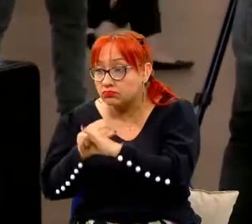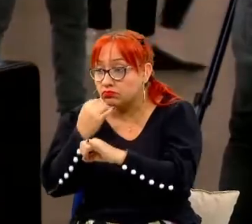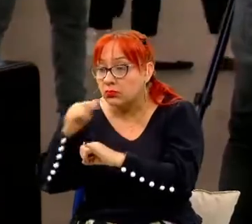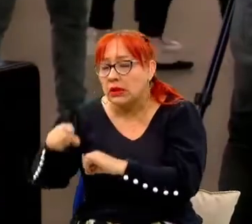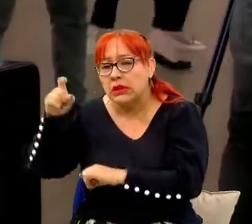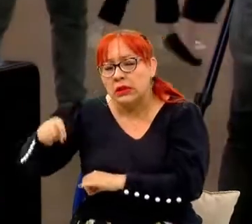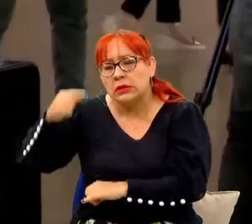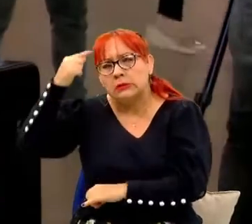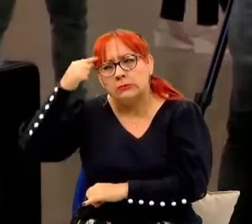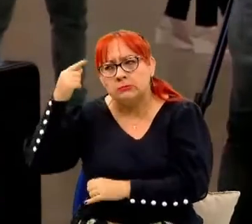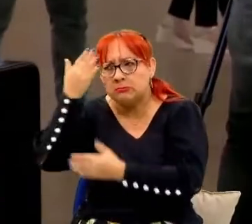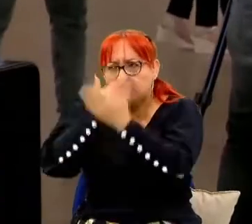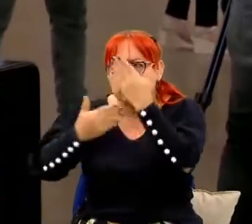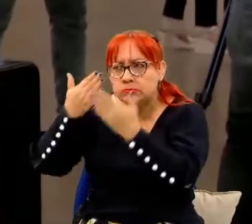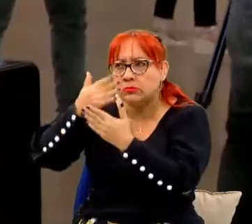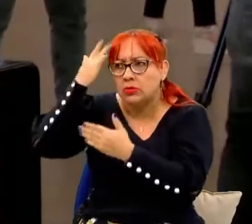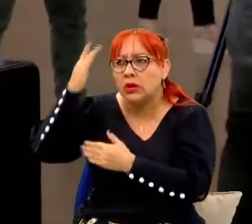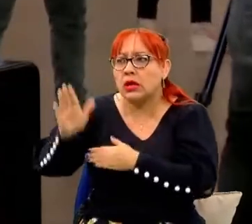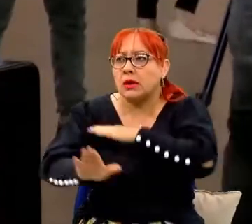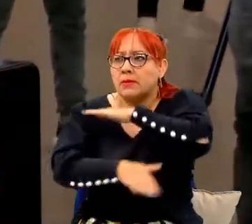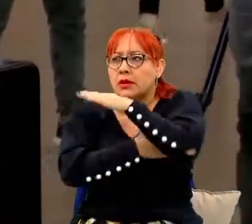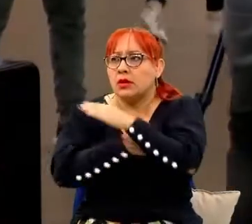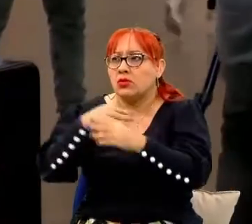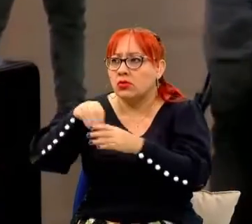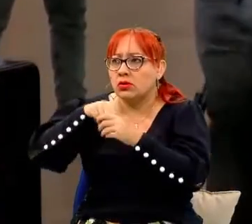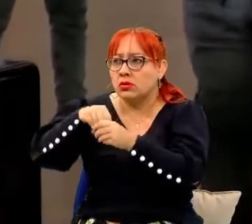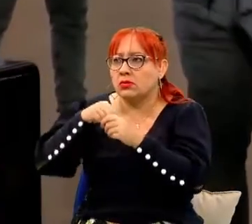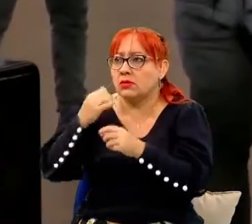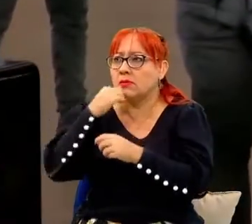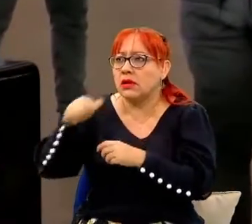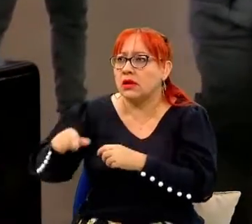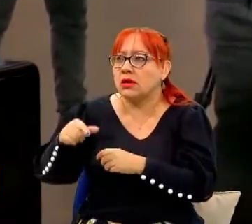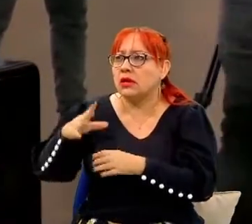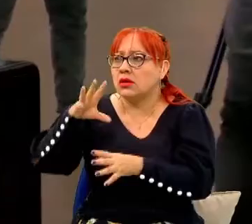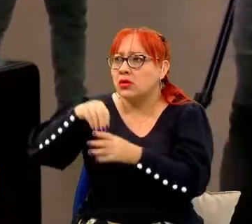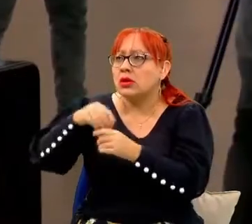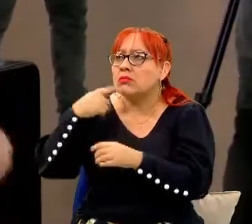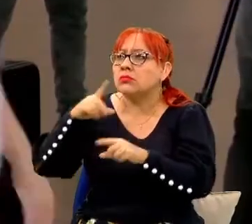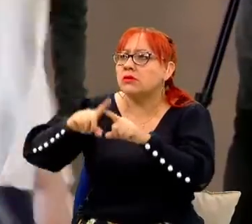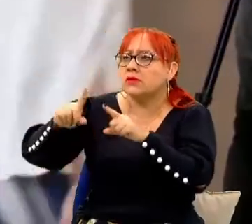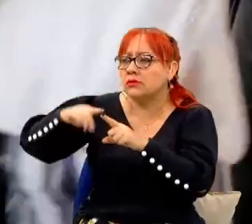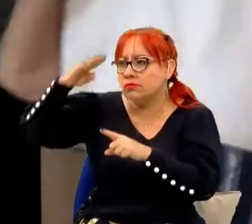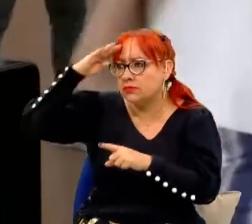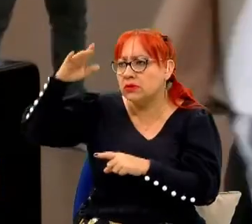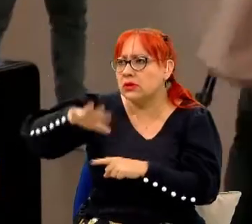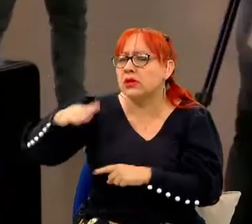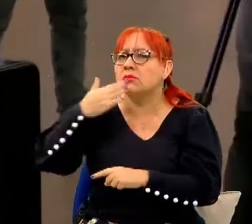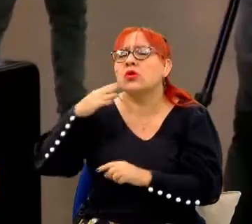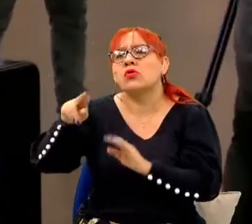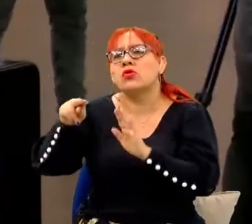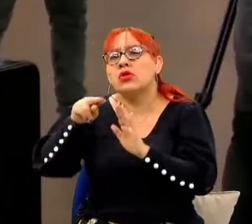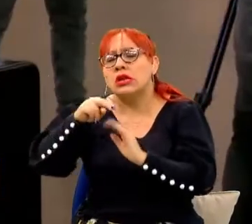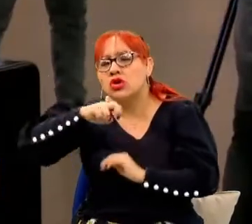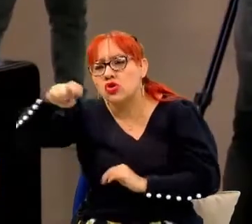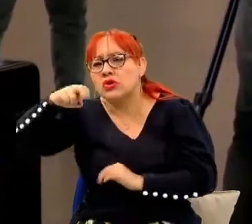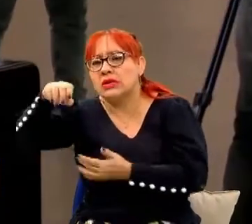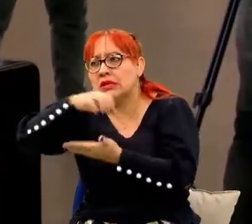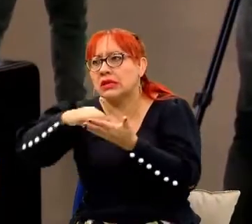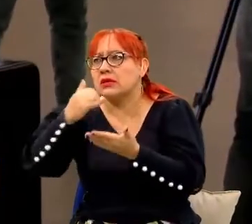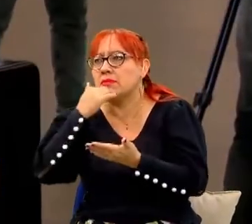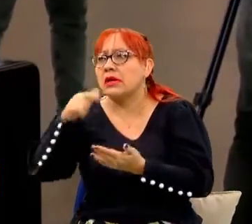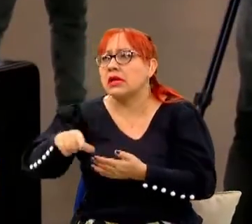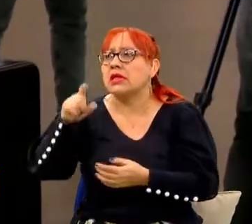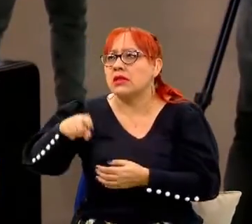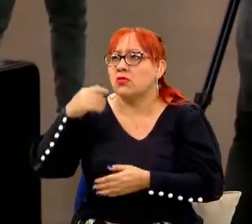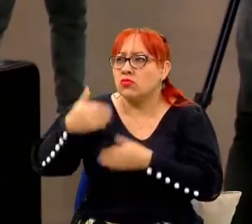para hacer una revisión. El ministro de Transporte, incluyendo también las autoridades del Departamento de Norte de Santander, estarán en este proceso